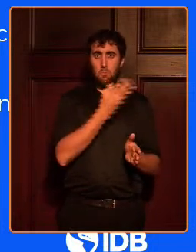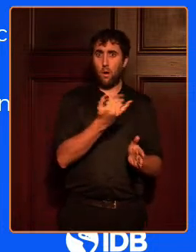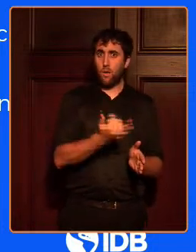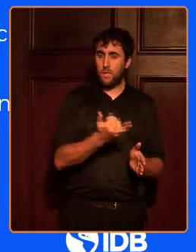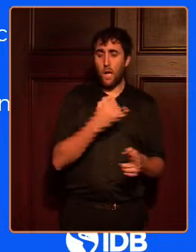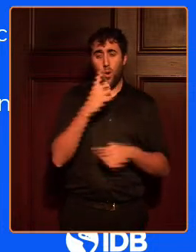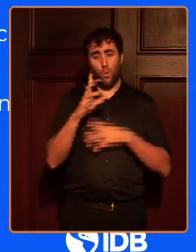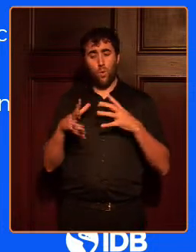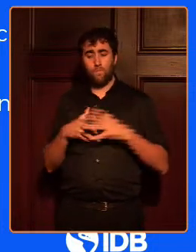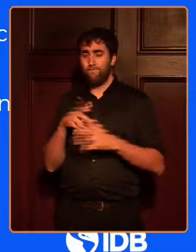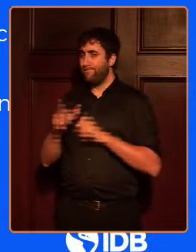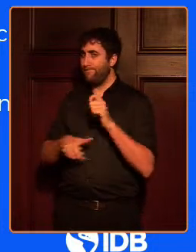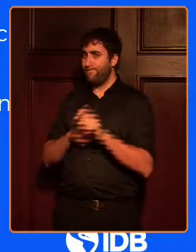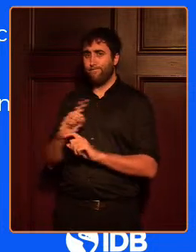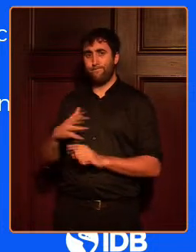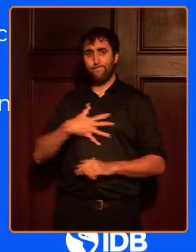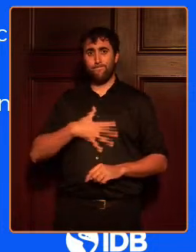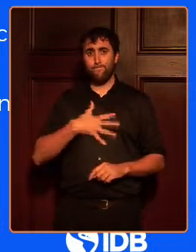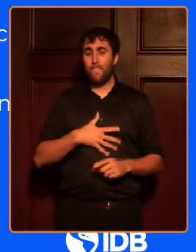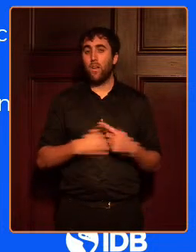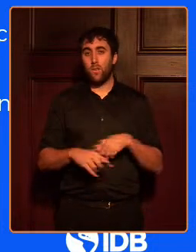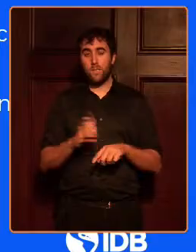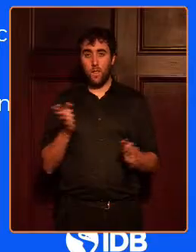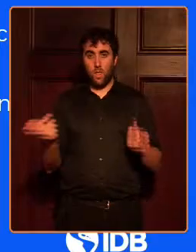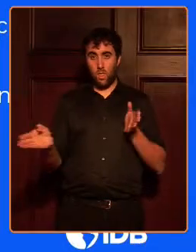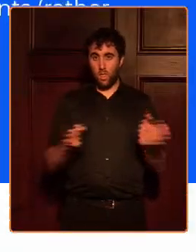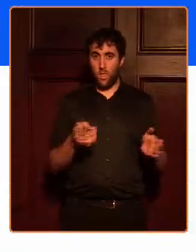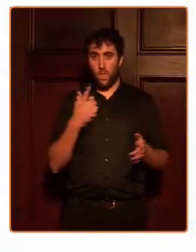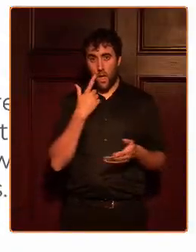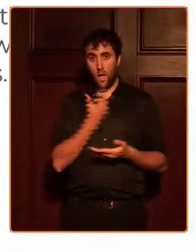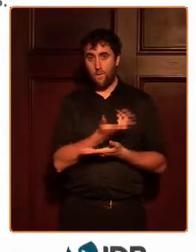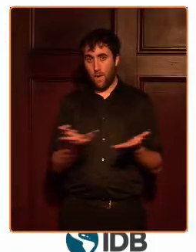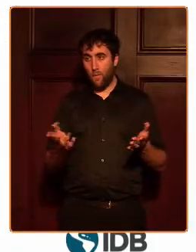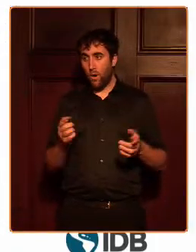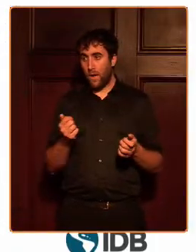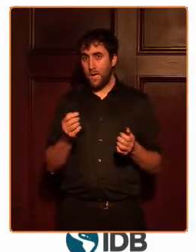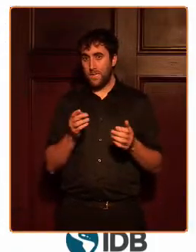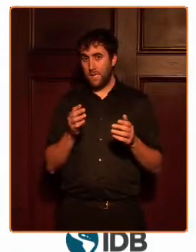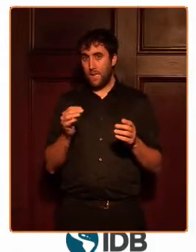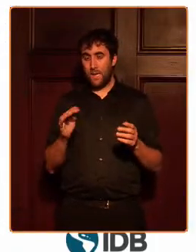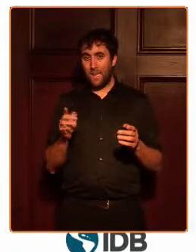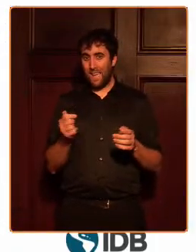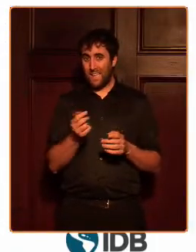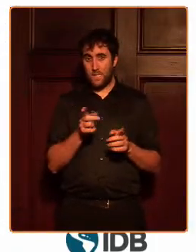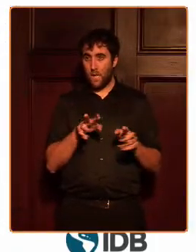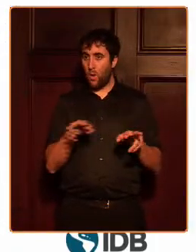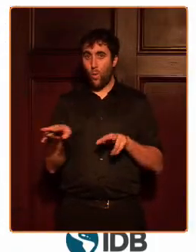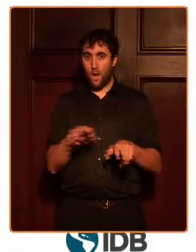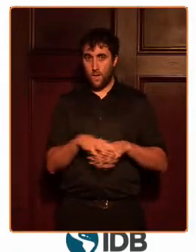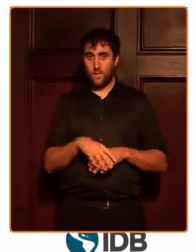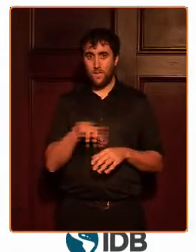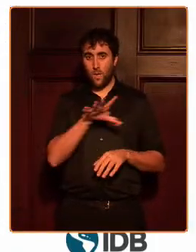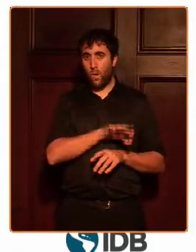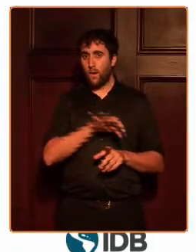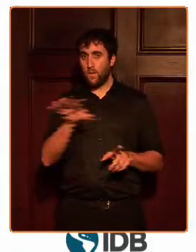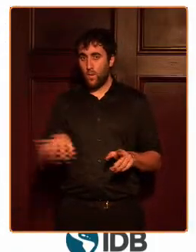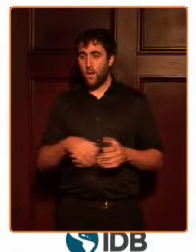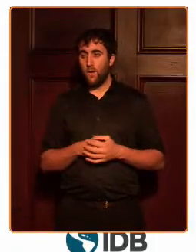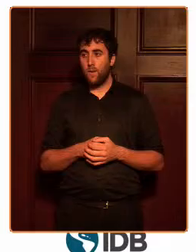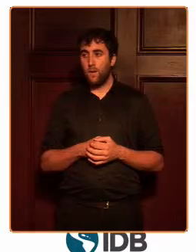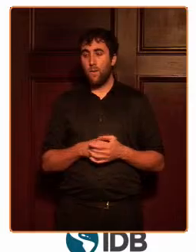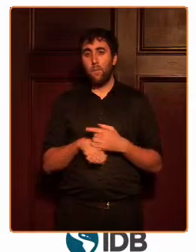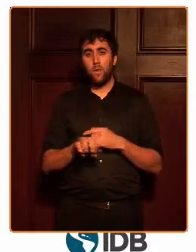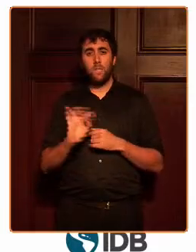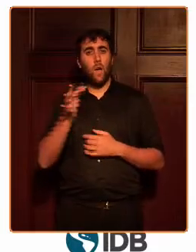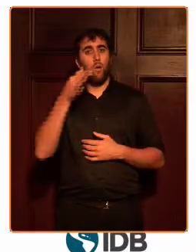en el trabajo. Es decir, que vemos básicamente un espejo de lado y otro. Y cuando miramos a la